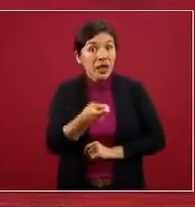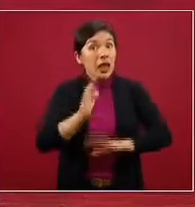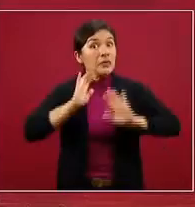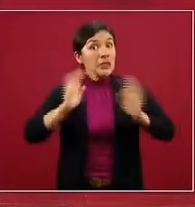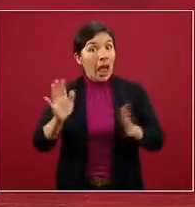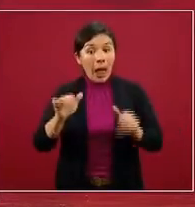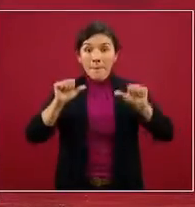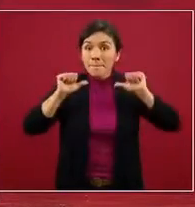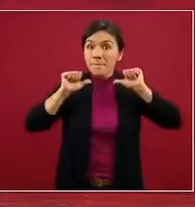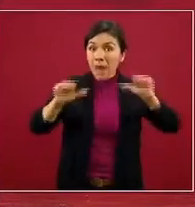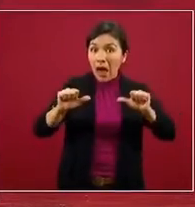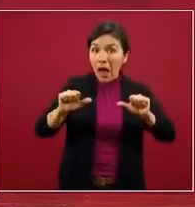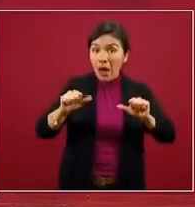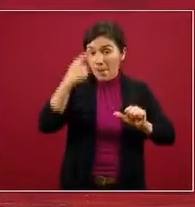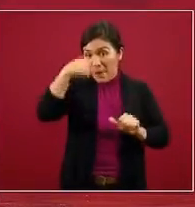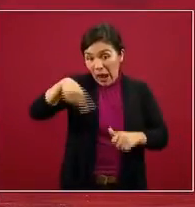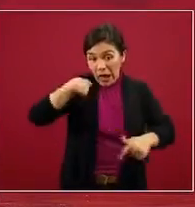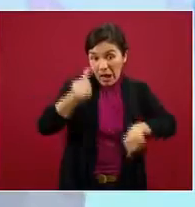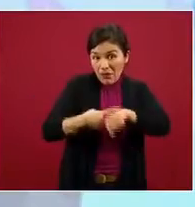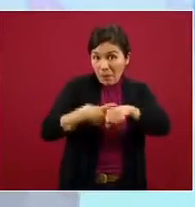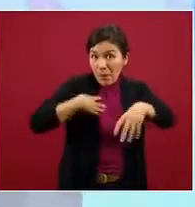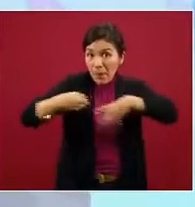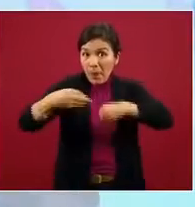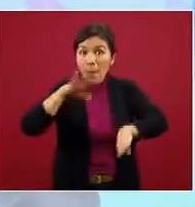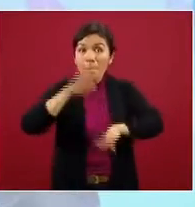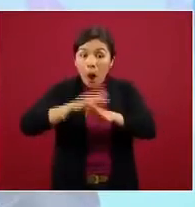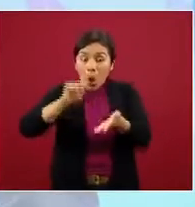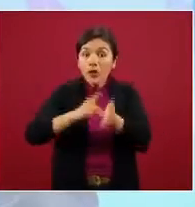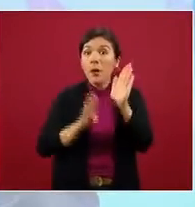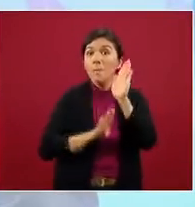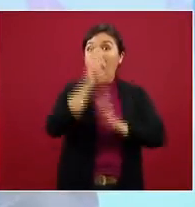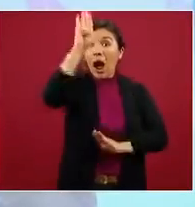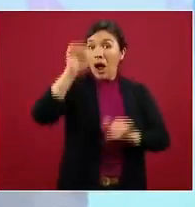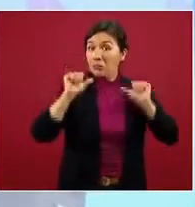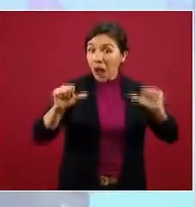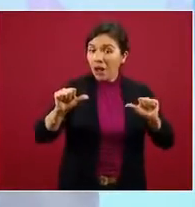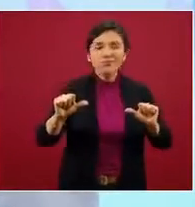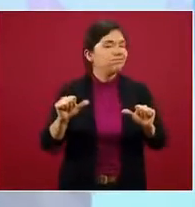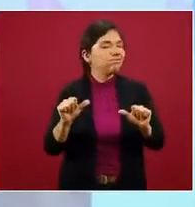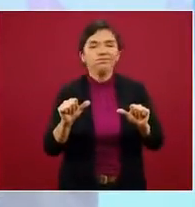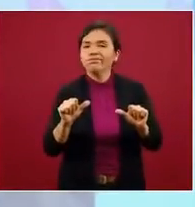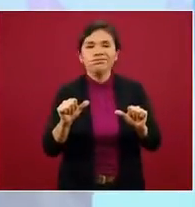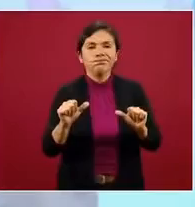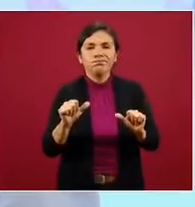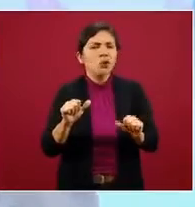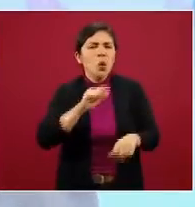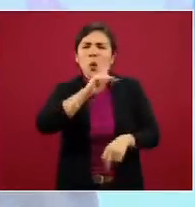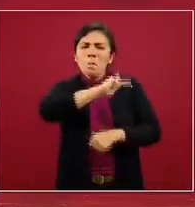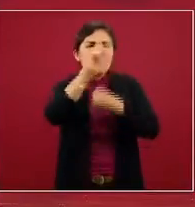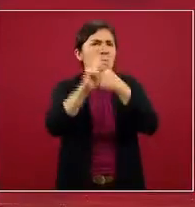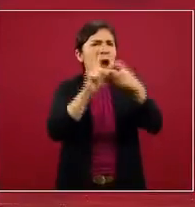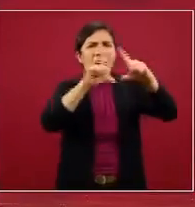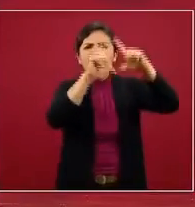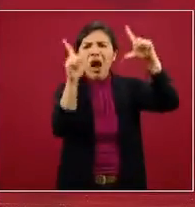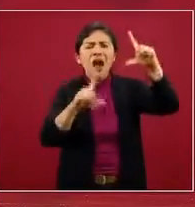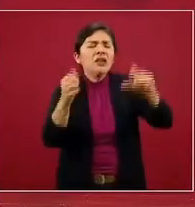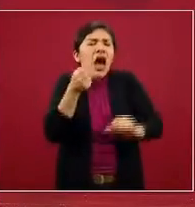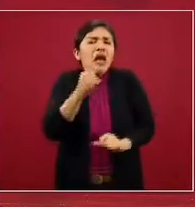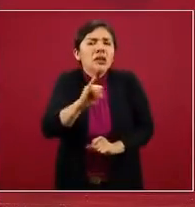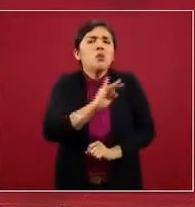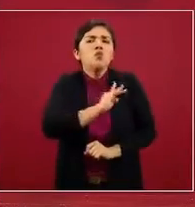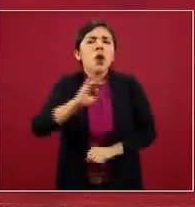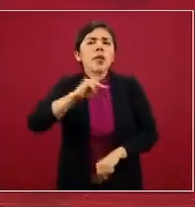estemos exentos de riesgo de que repunte la epidemia. En cualquier lugar del país